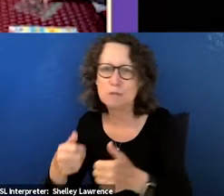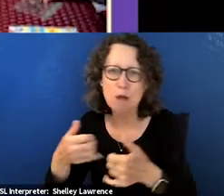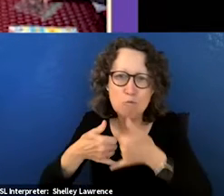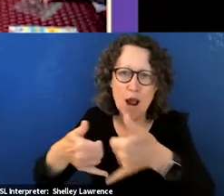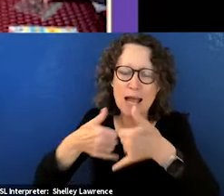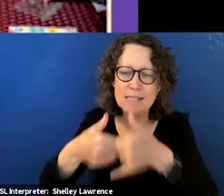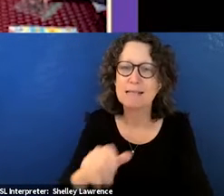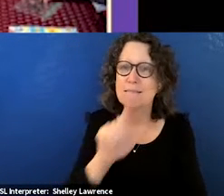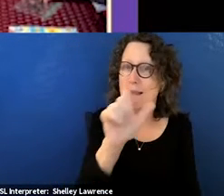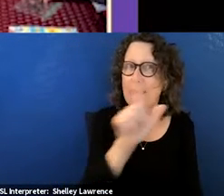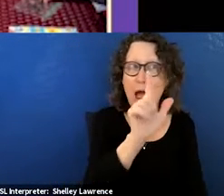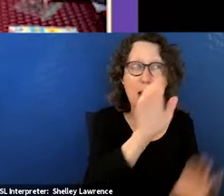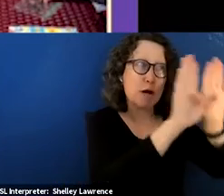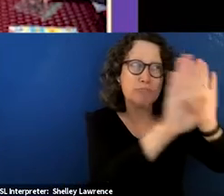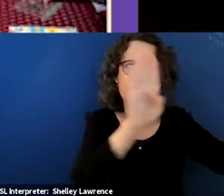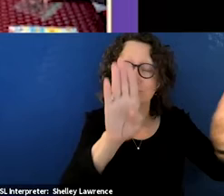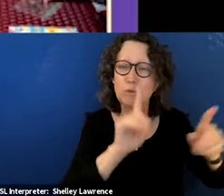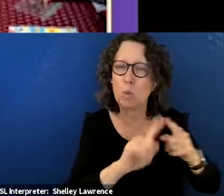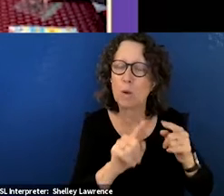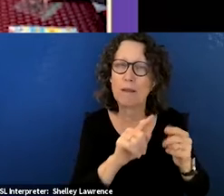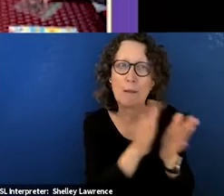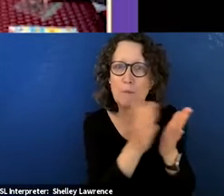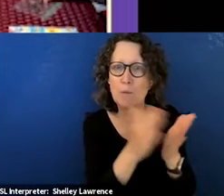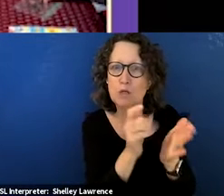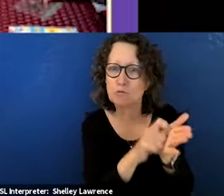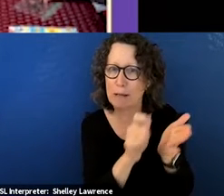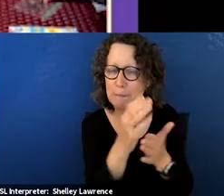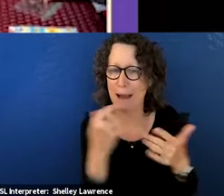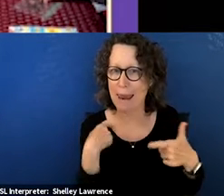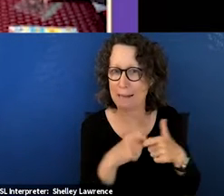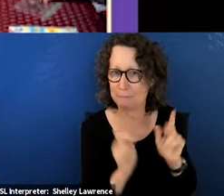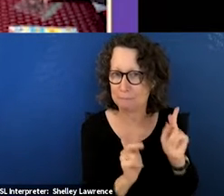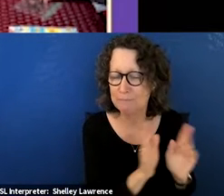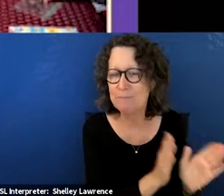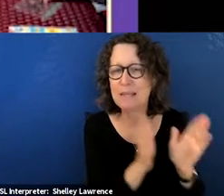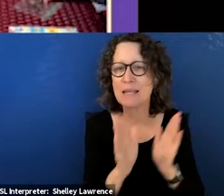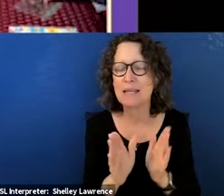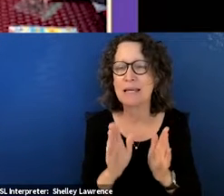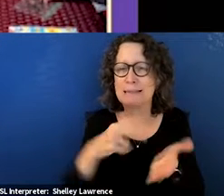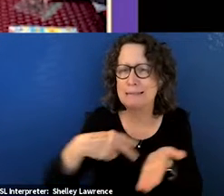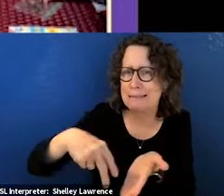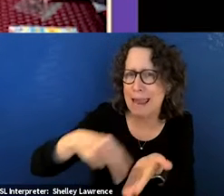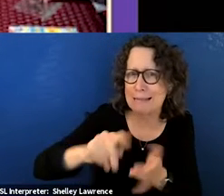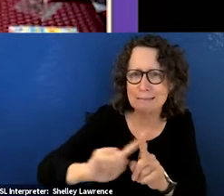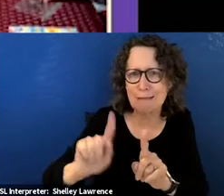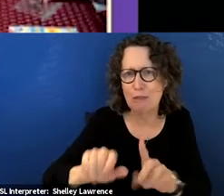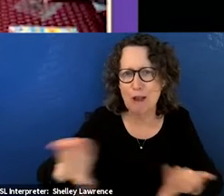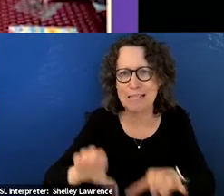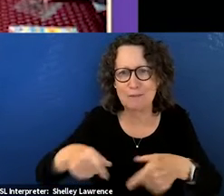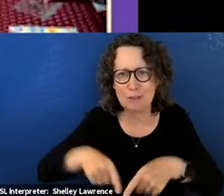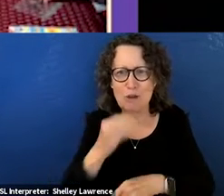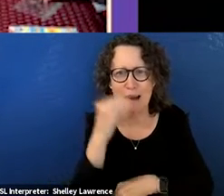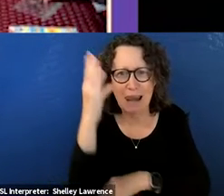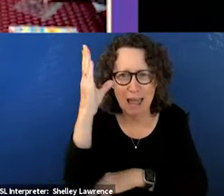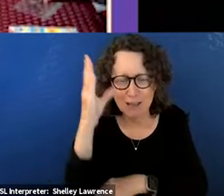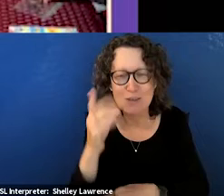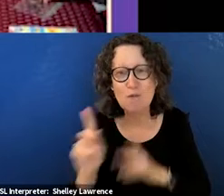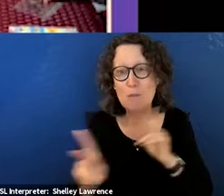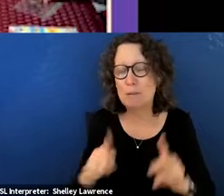con premios y otro tipo de temas relacionados, bailar caballo dorado y otras